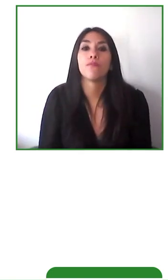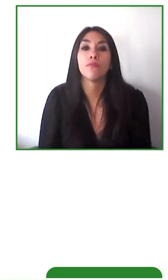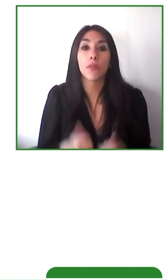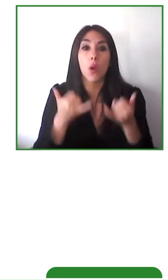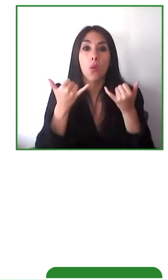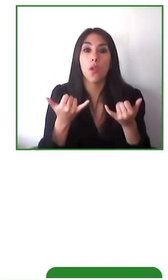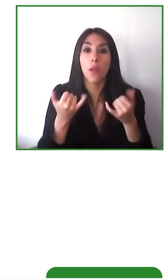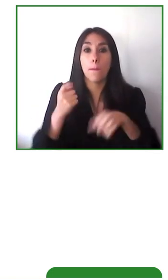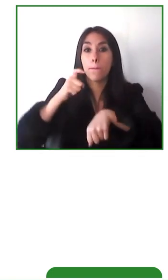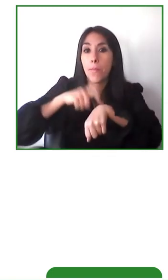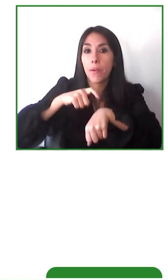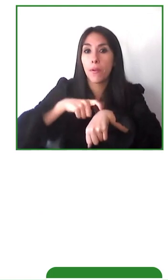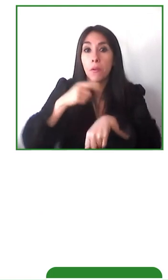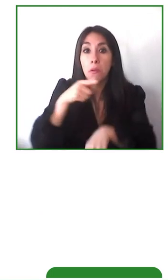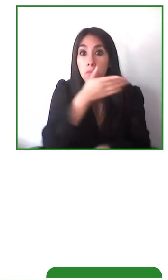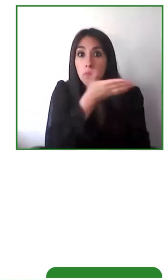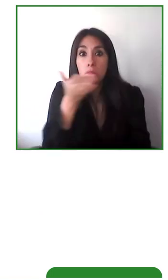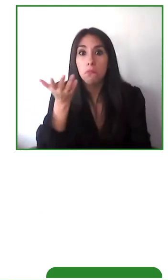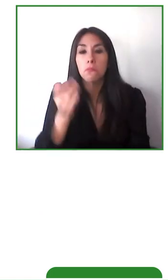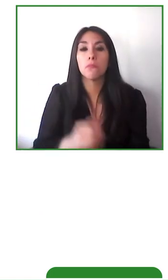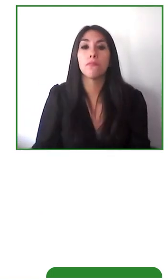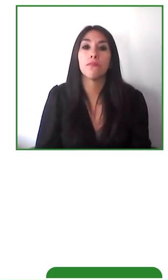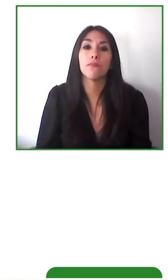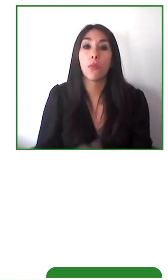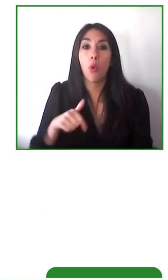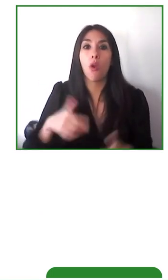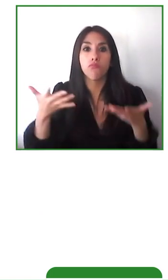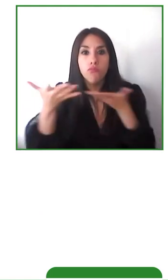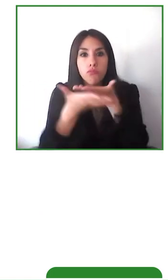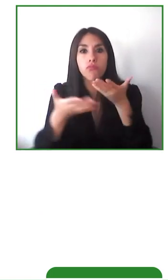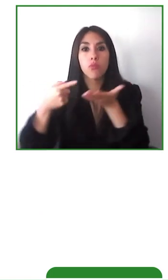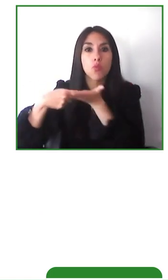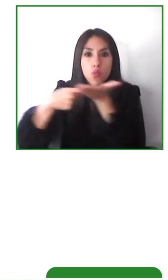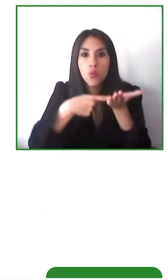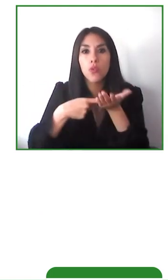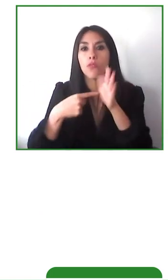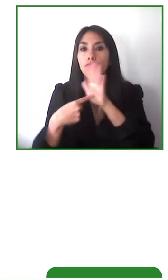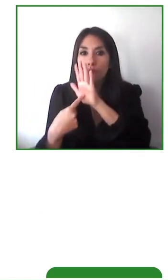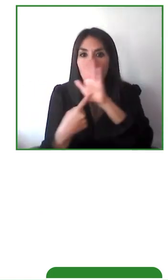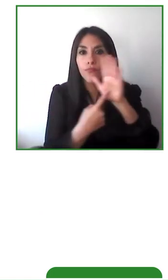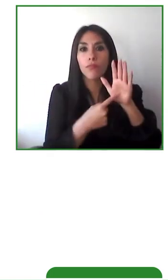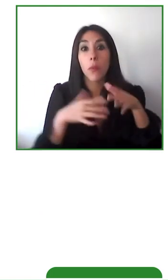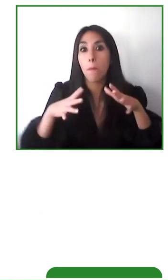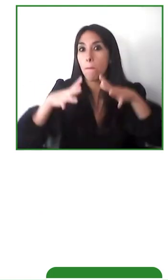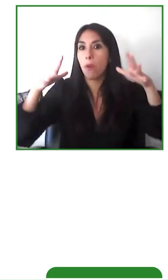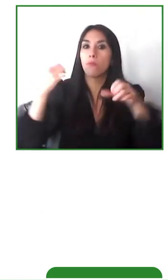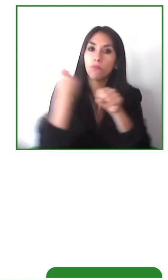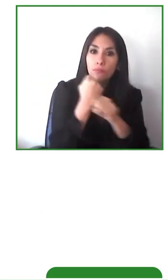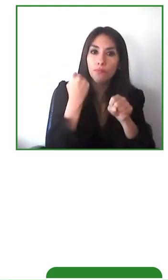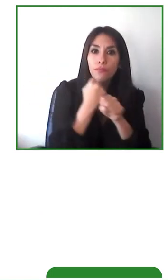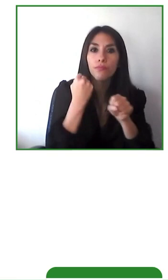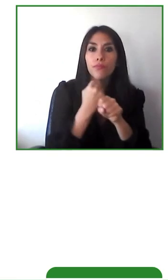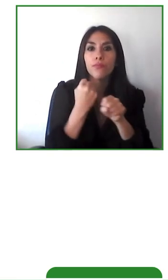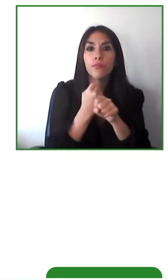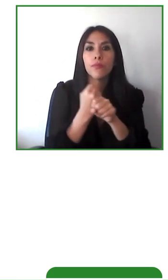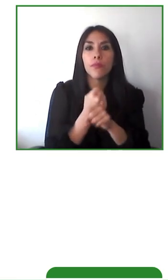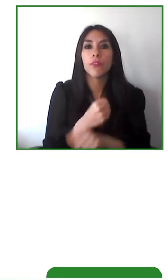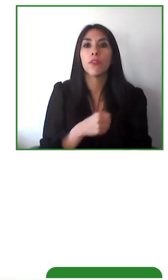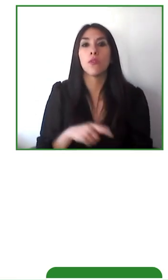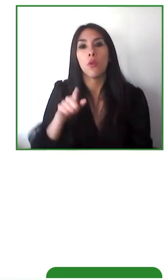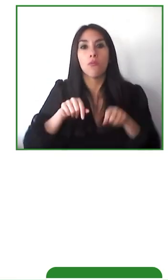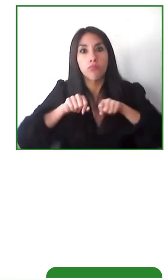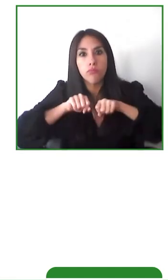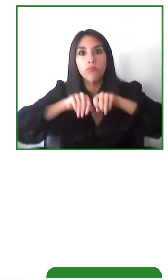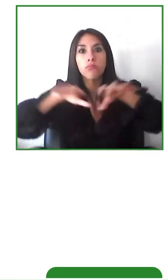gran trabajo, sus planes de replicación dentro del mundo de América Latina y el mundo hispanoparlante. Y bueno,